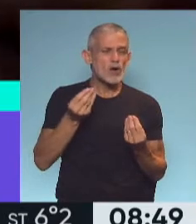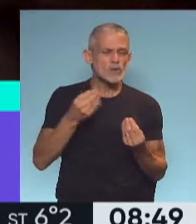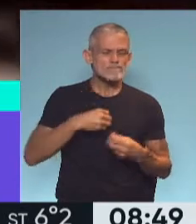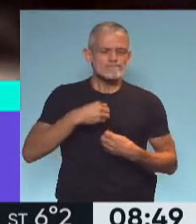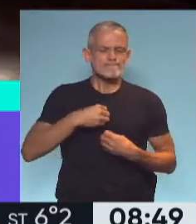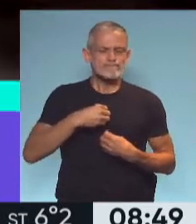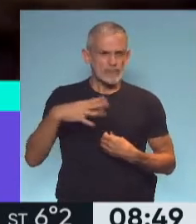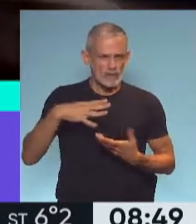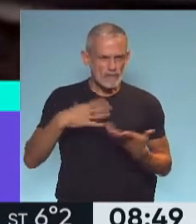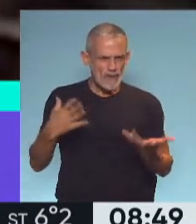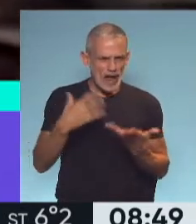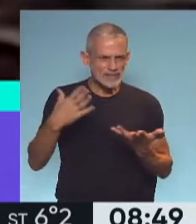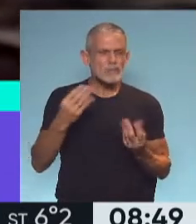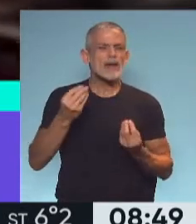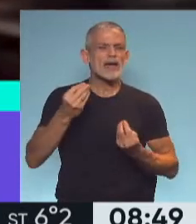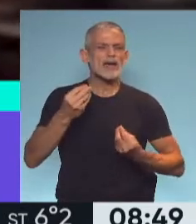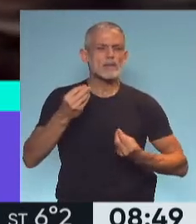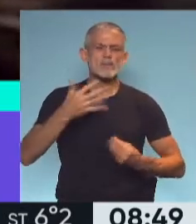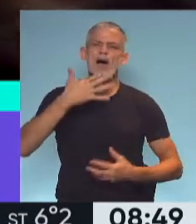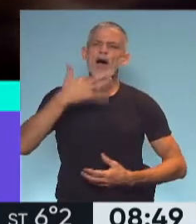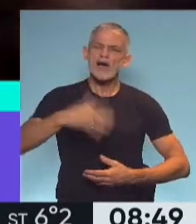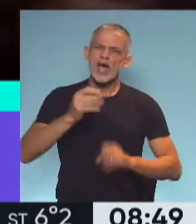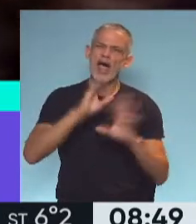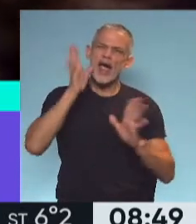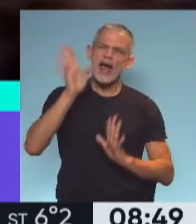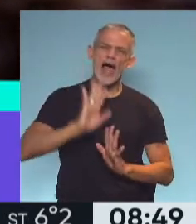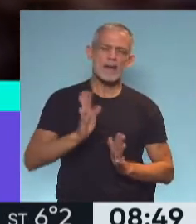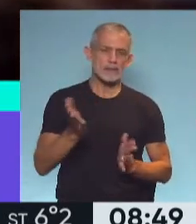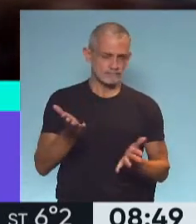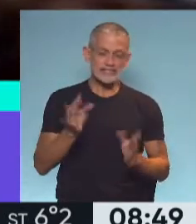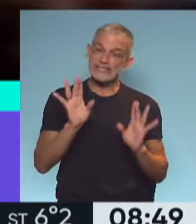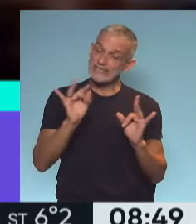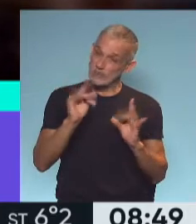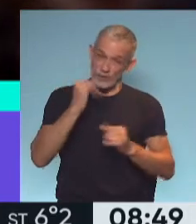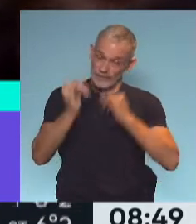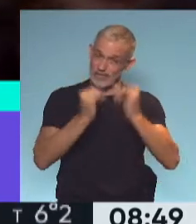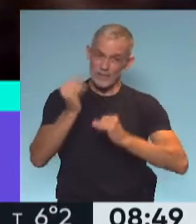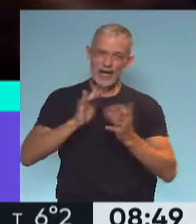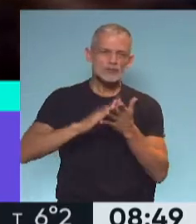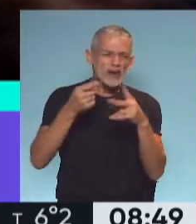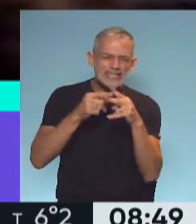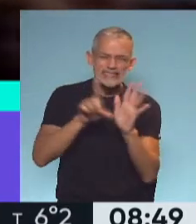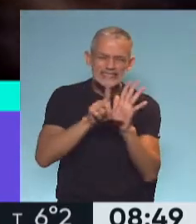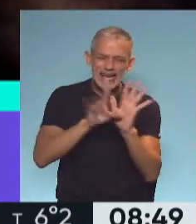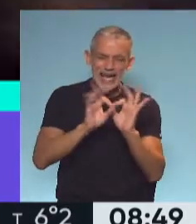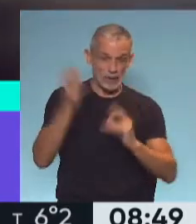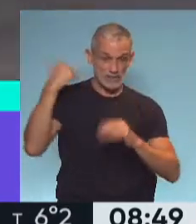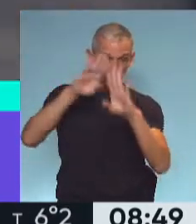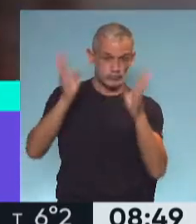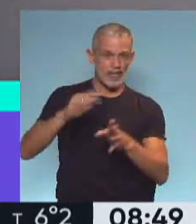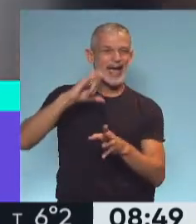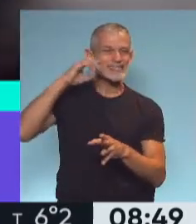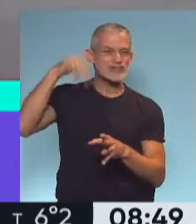sensibilidad suficiente como para comprender la gravedad de estos hechos es complejo explicarlo desde el punto de vista técnico pero ayer la cámara de casación